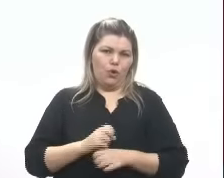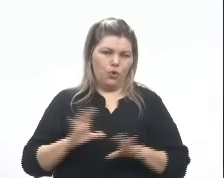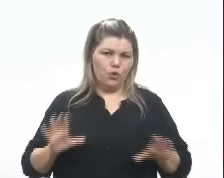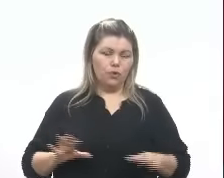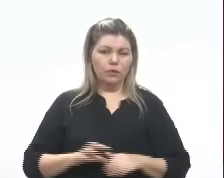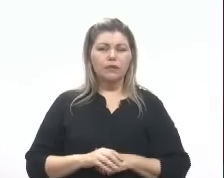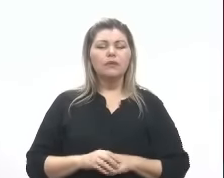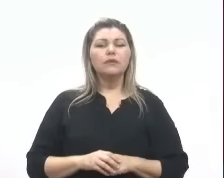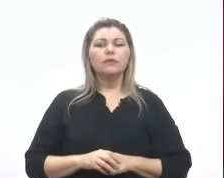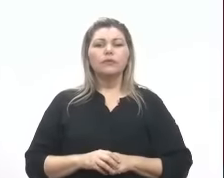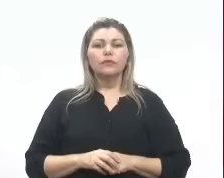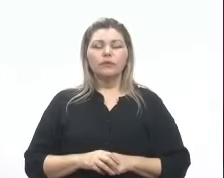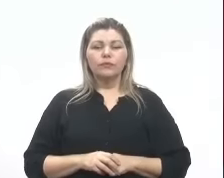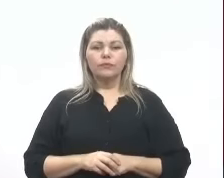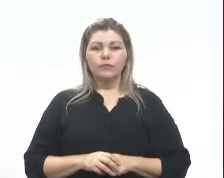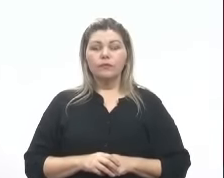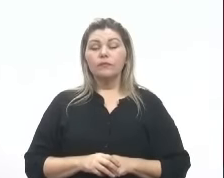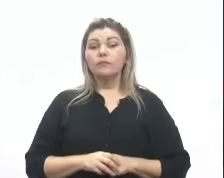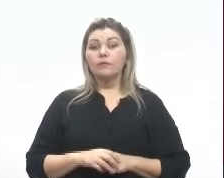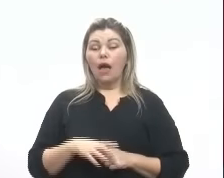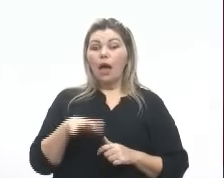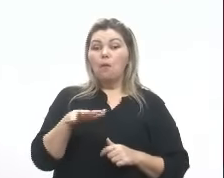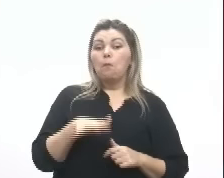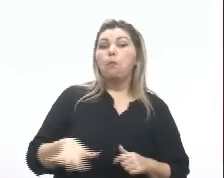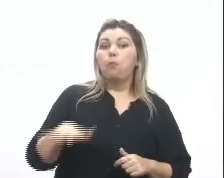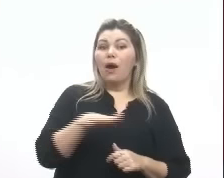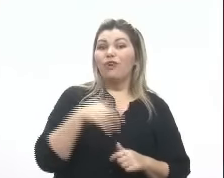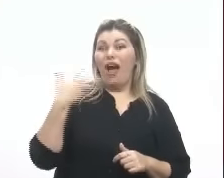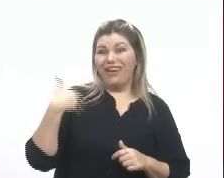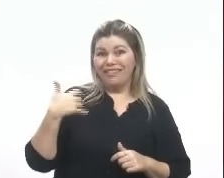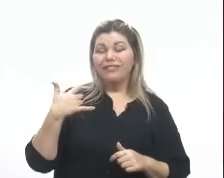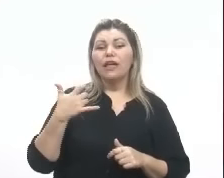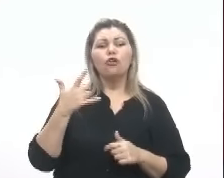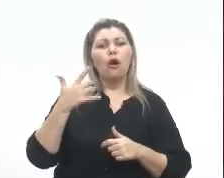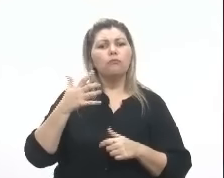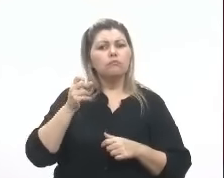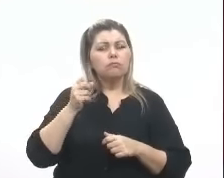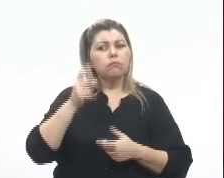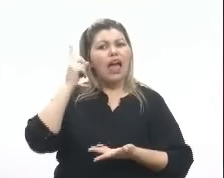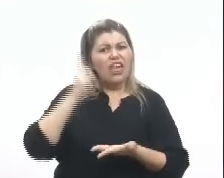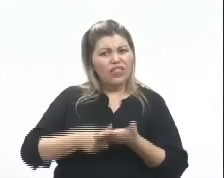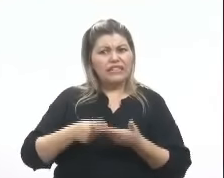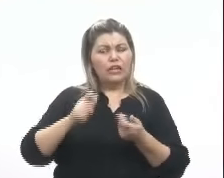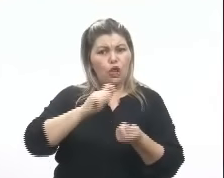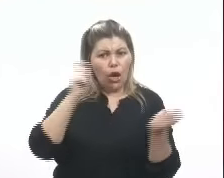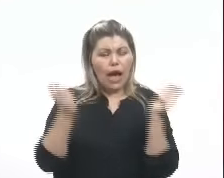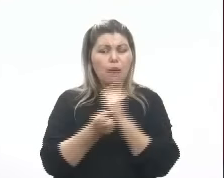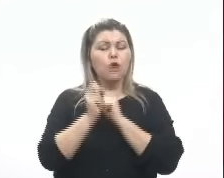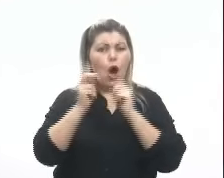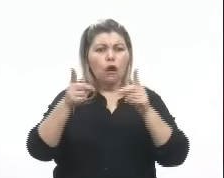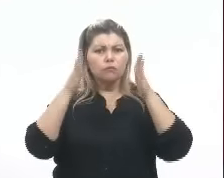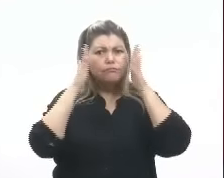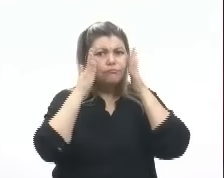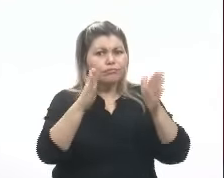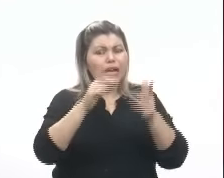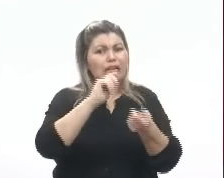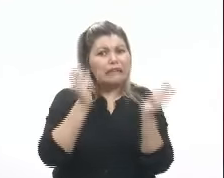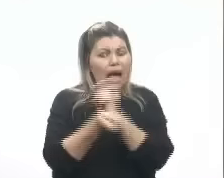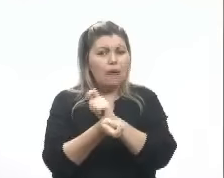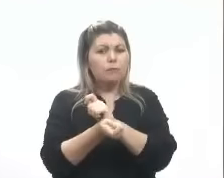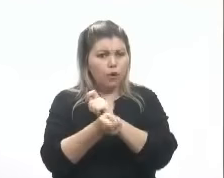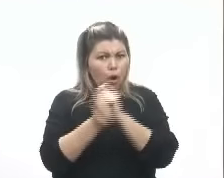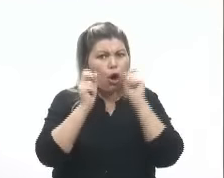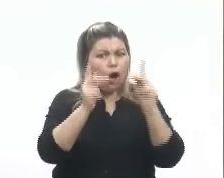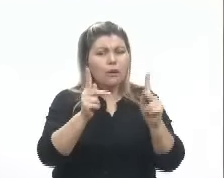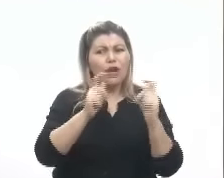Una vez que el pueblo argentino ha decidido el cambio, pero escuchamos el cambio. No deleguemos facultades.